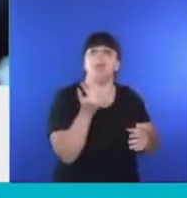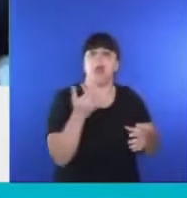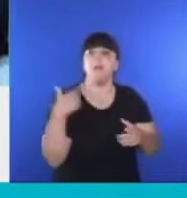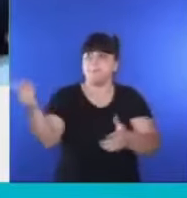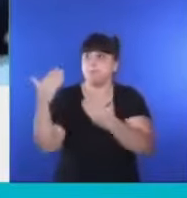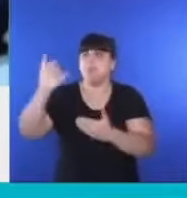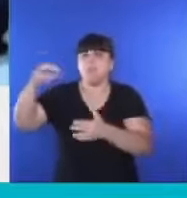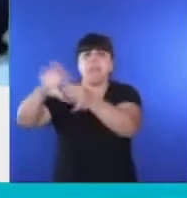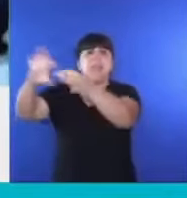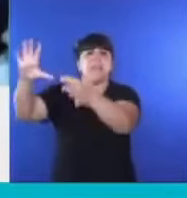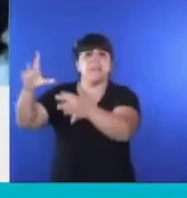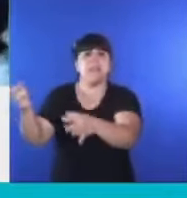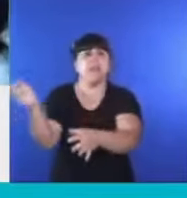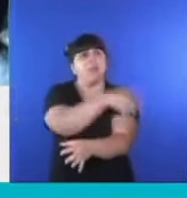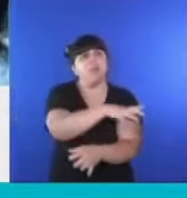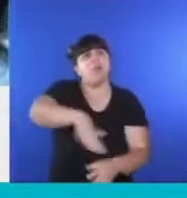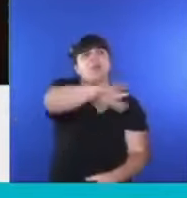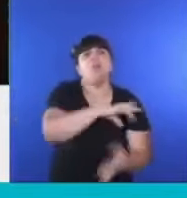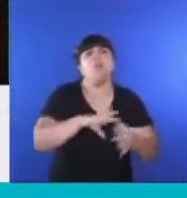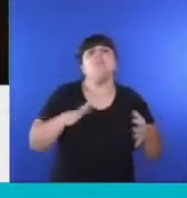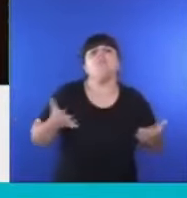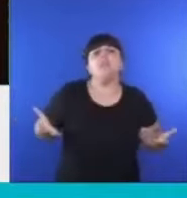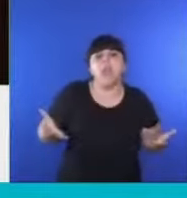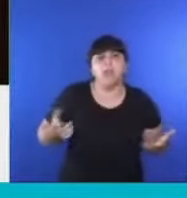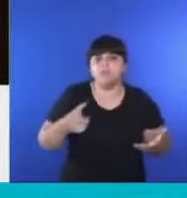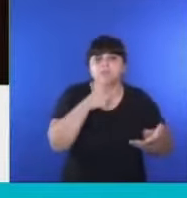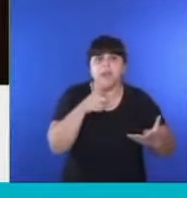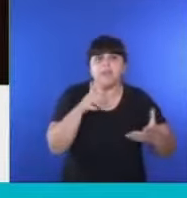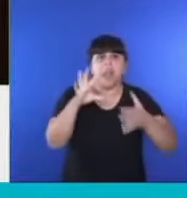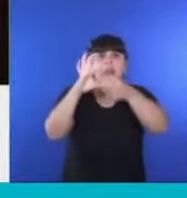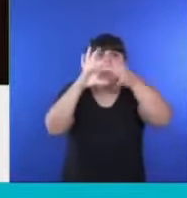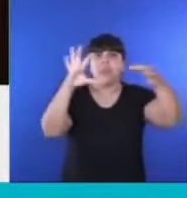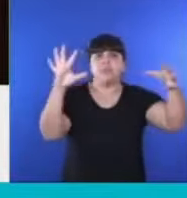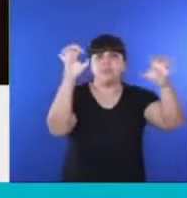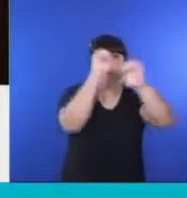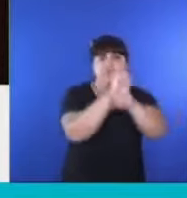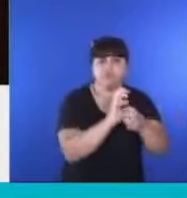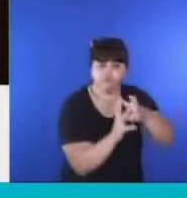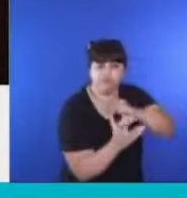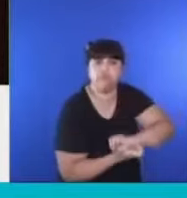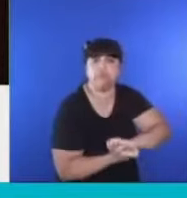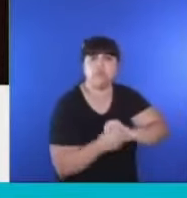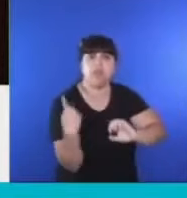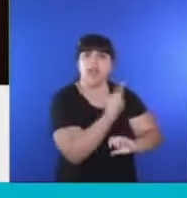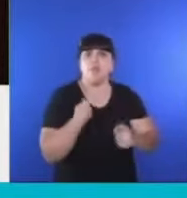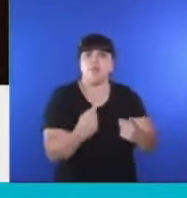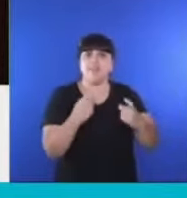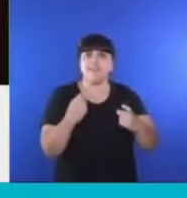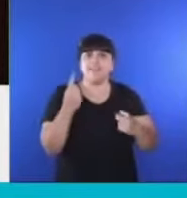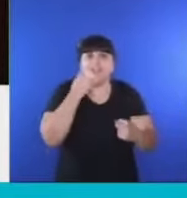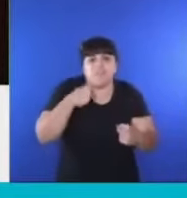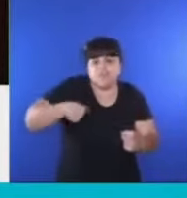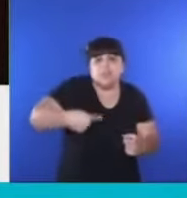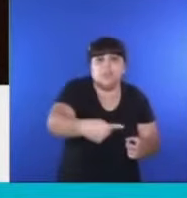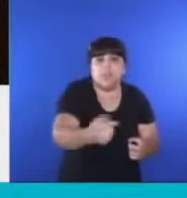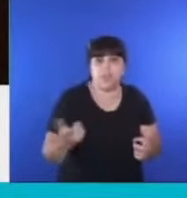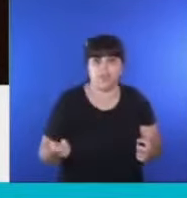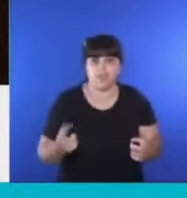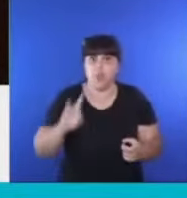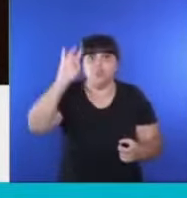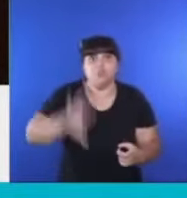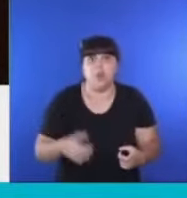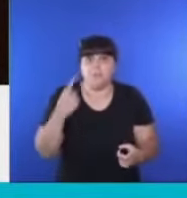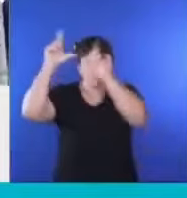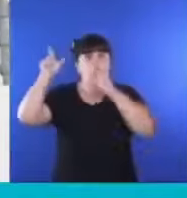Para el resto, la famosa libertad que se pregona se reduce a la libertad de carecer de todo lo que se necesita para vivir dignamente y a veces solo